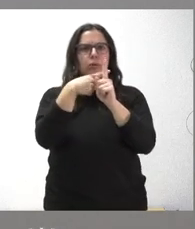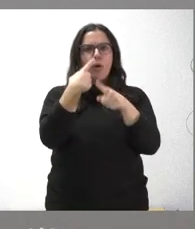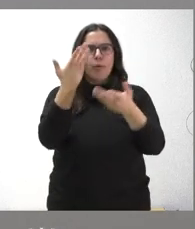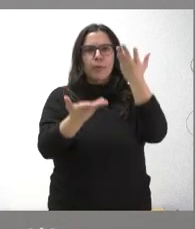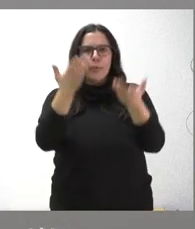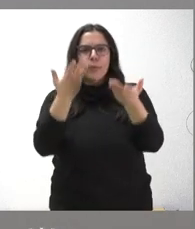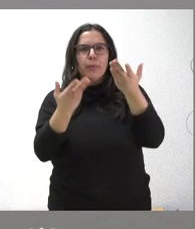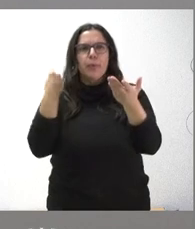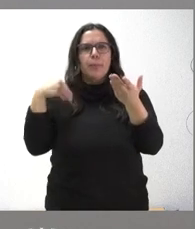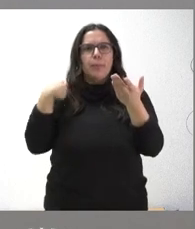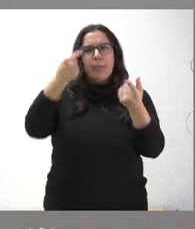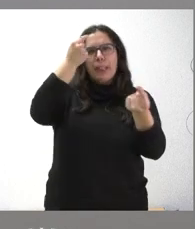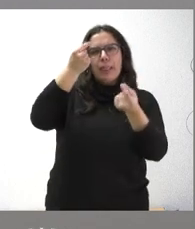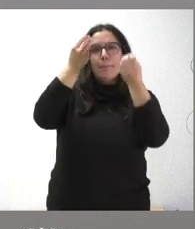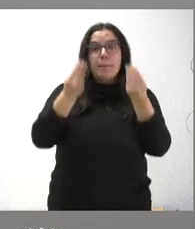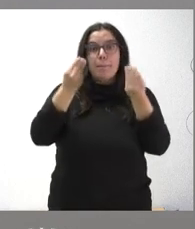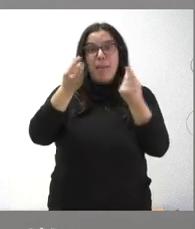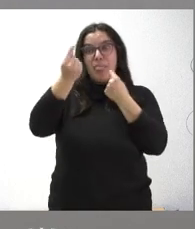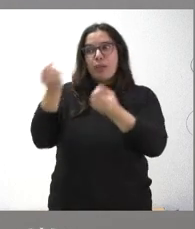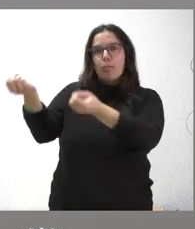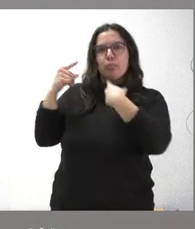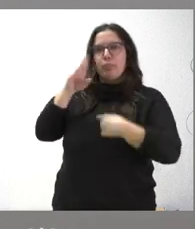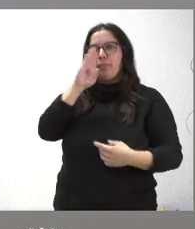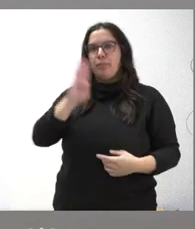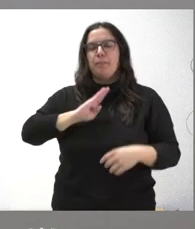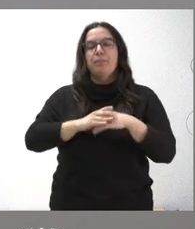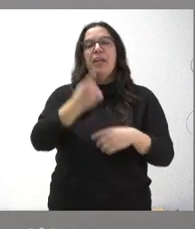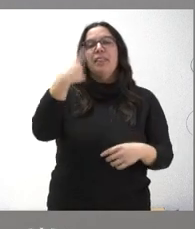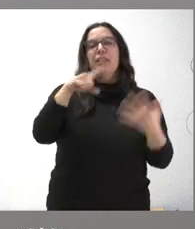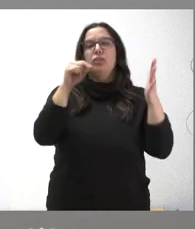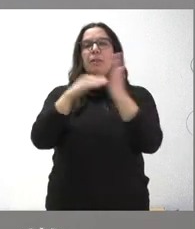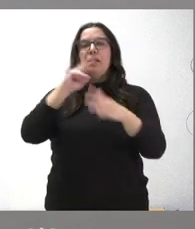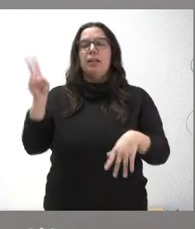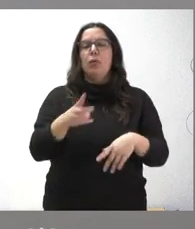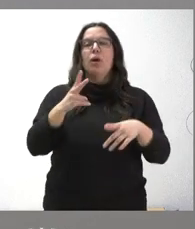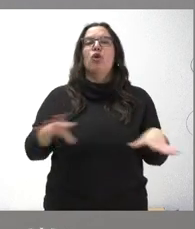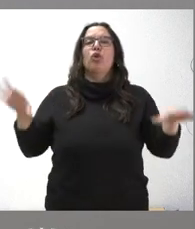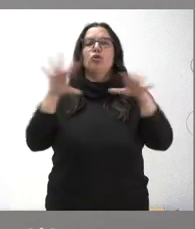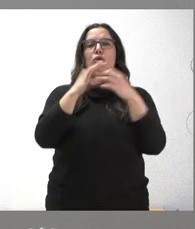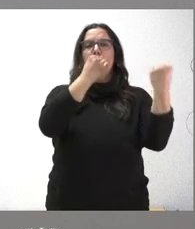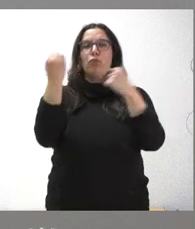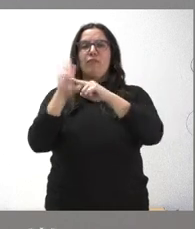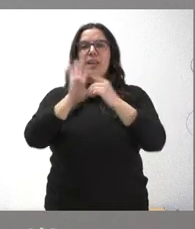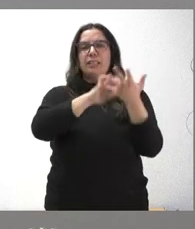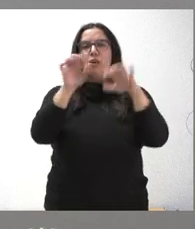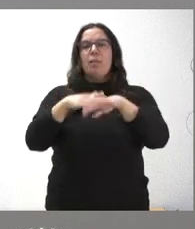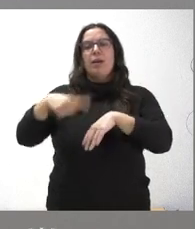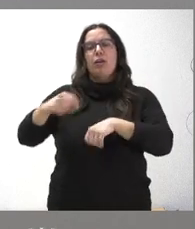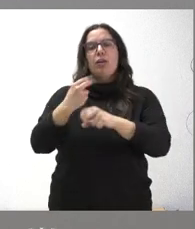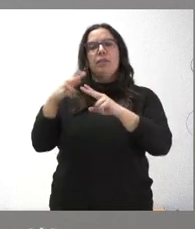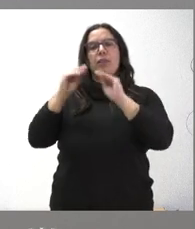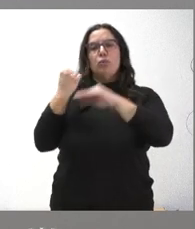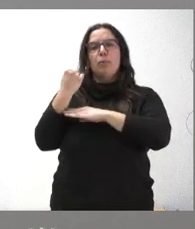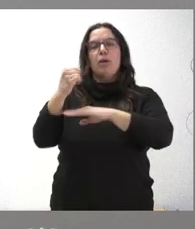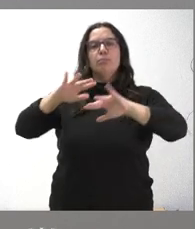niveles más precisos 160,000 al consorcio institución ferial de Castilla y león Para apoyar su actividad en